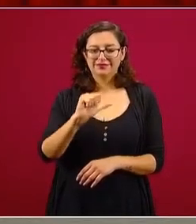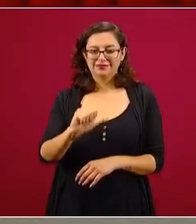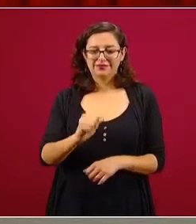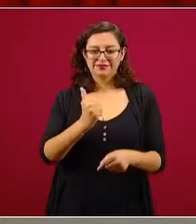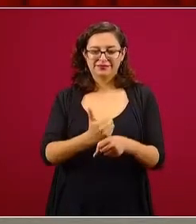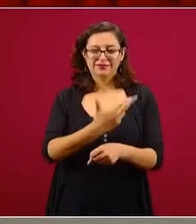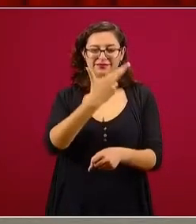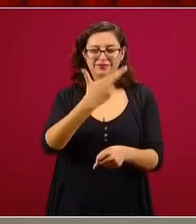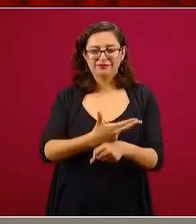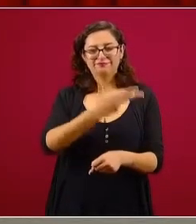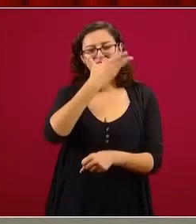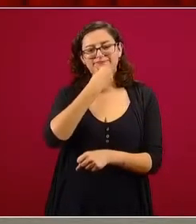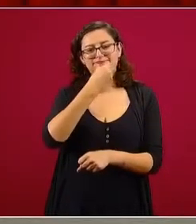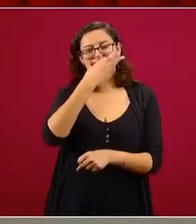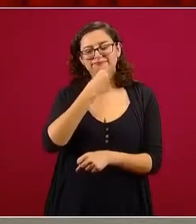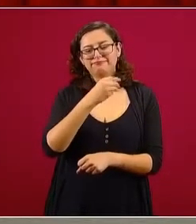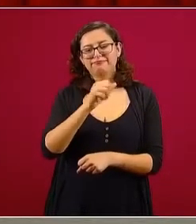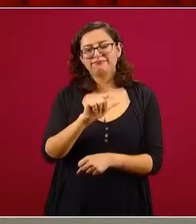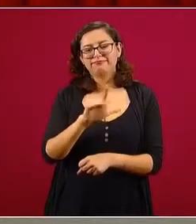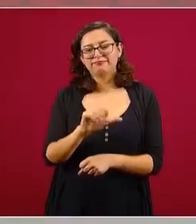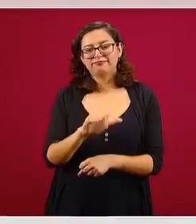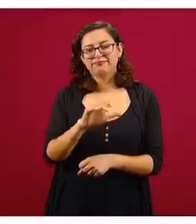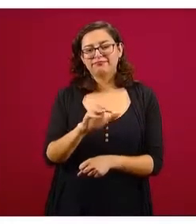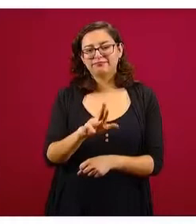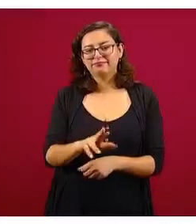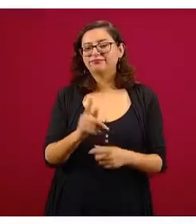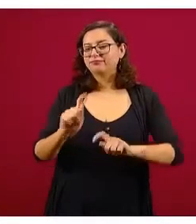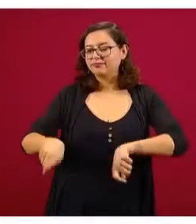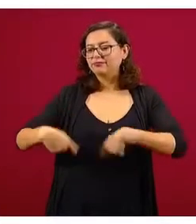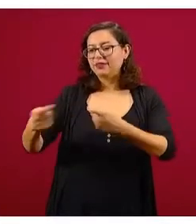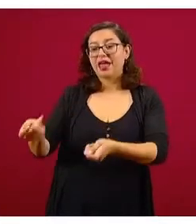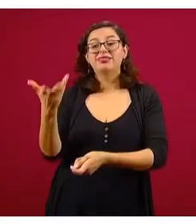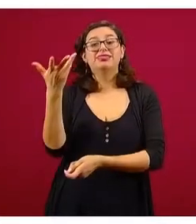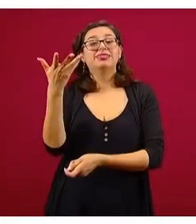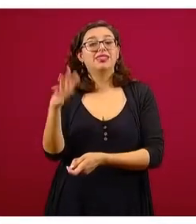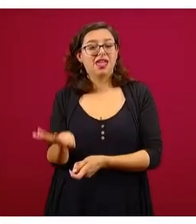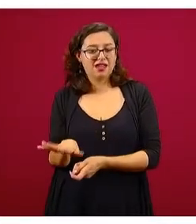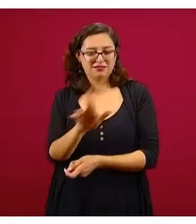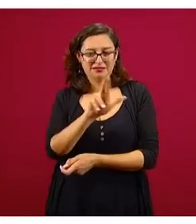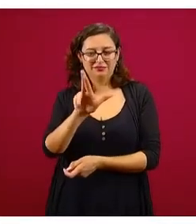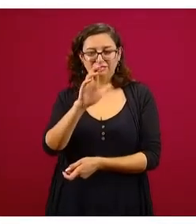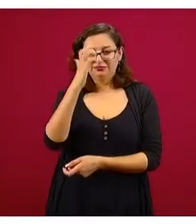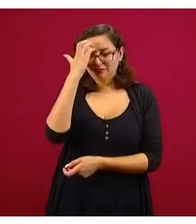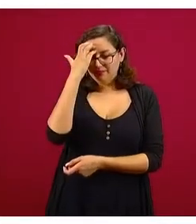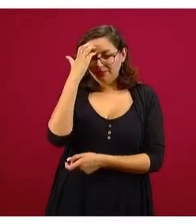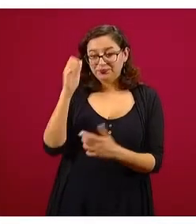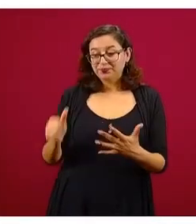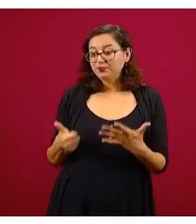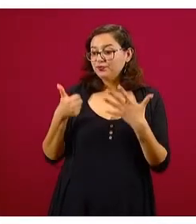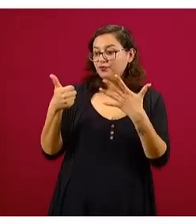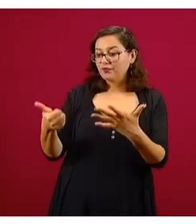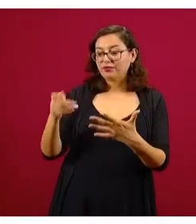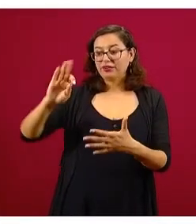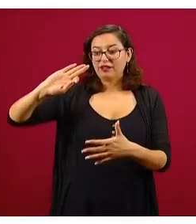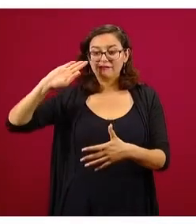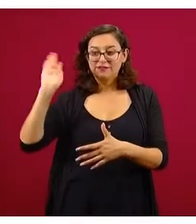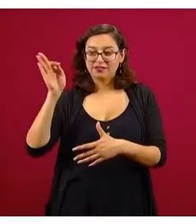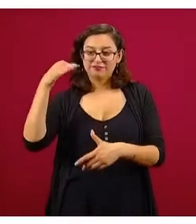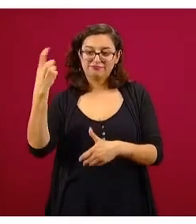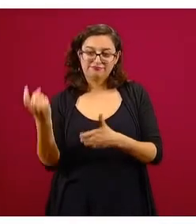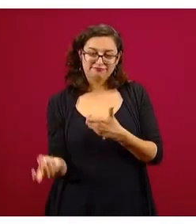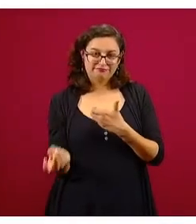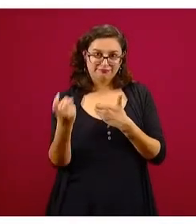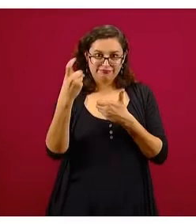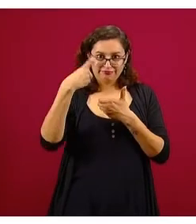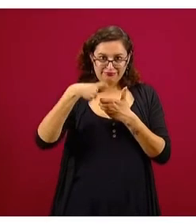Jorge Alcocer Varela, a 10 colegas nuestras. 6 de ellas pertenecen a la federación a través de sus colegios.